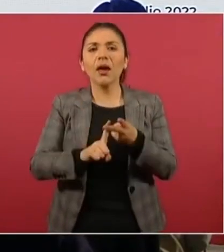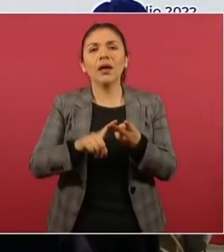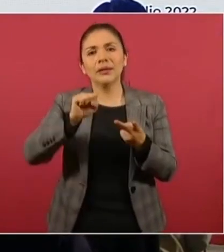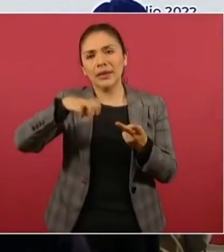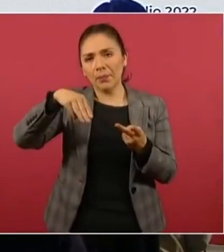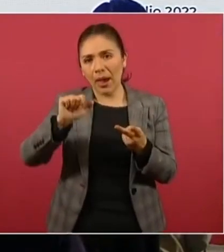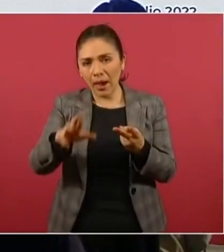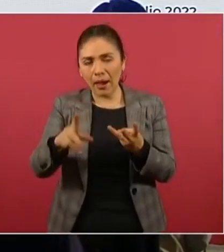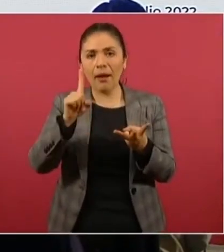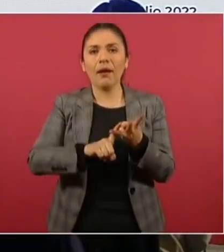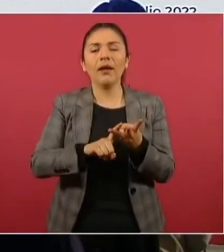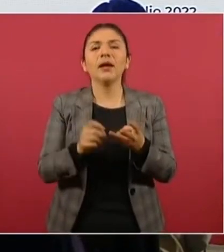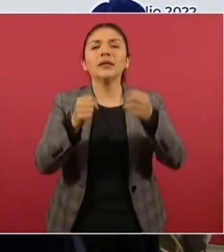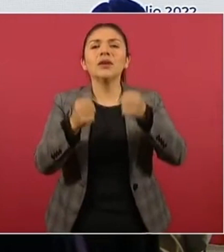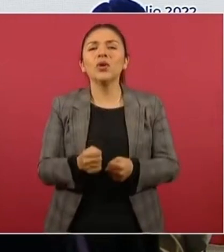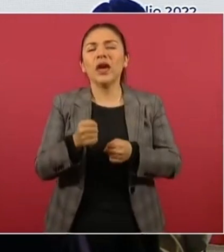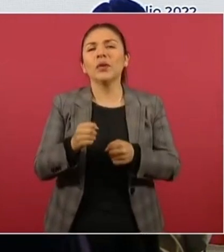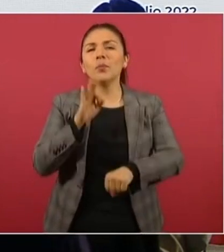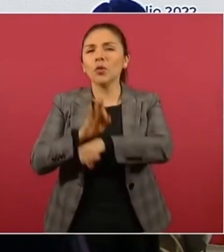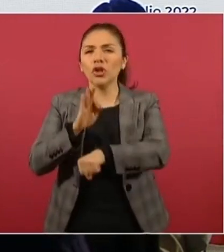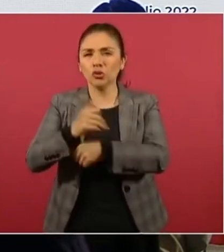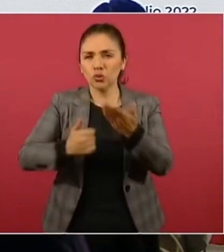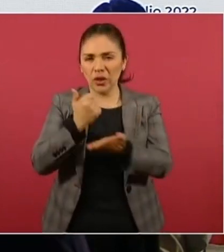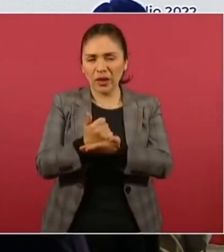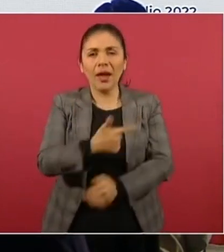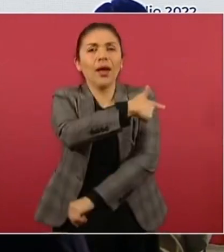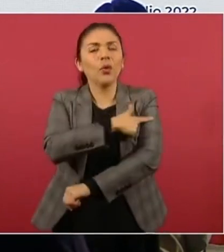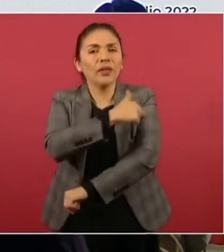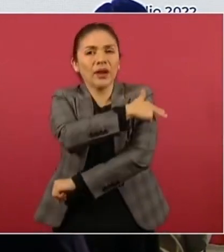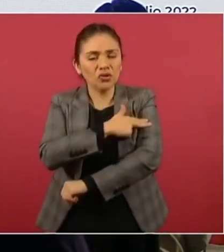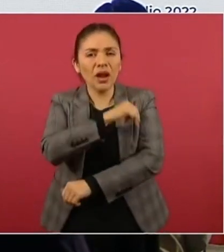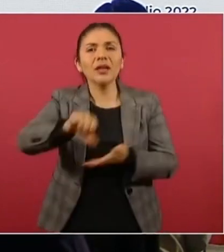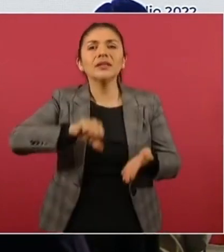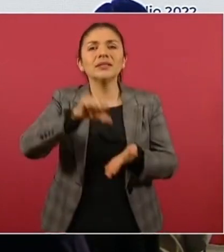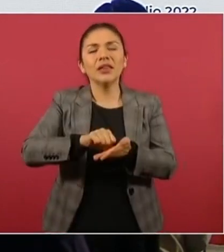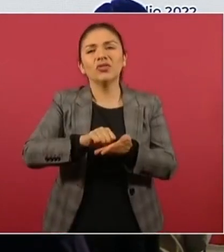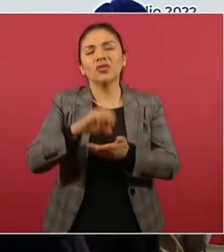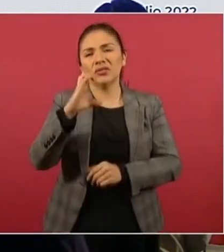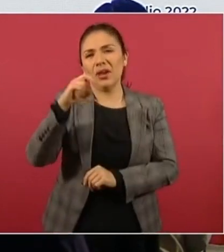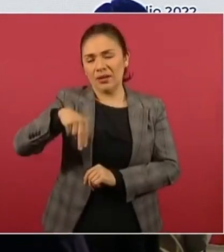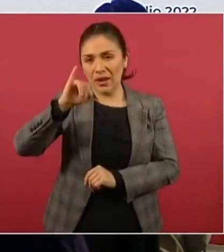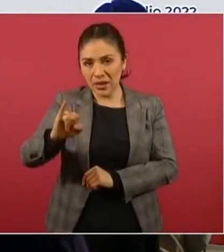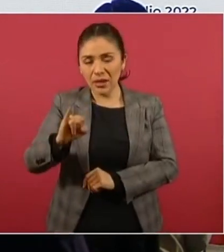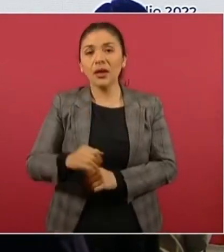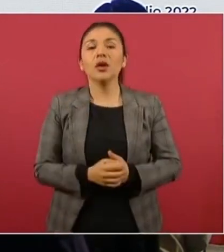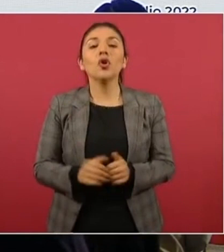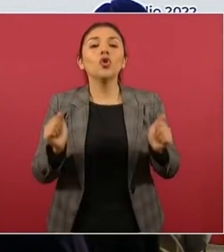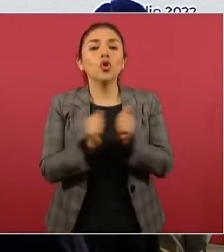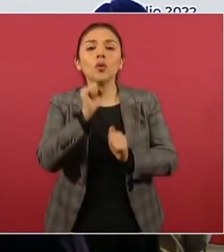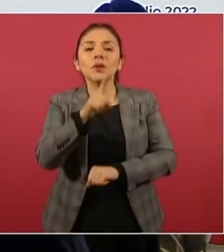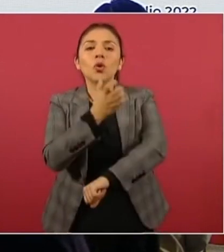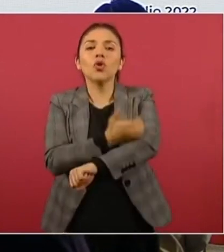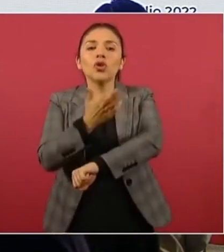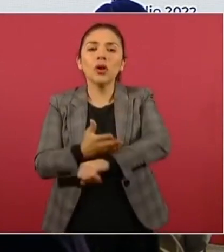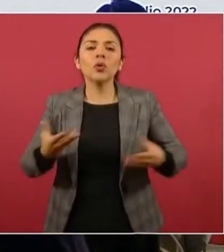Marina, Seguridad y Protección Ciudadana, Guardia Nacional, Centro Nacional de Inteligencia, con la coordinación